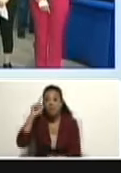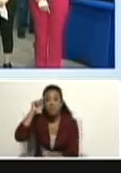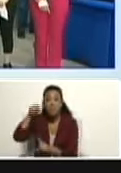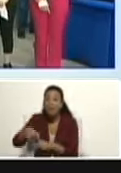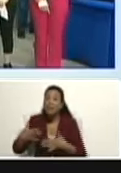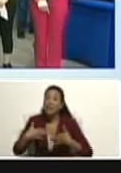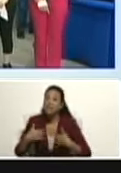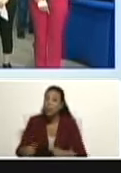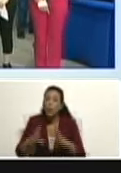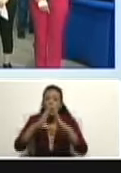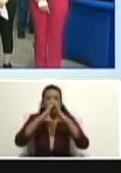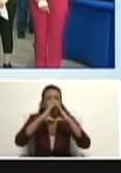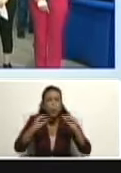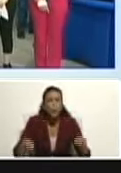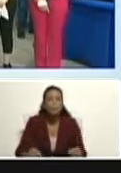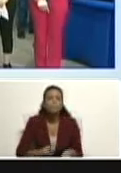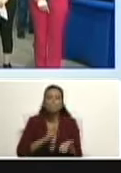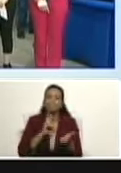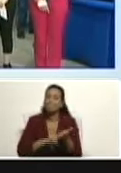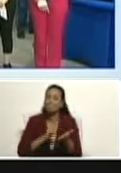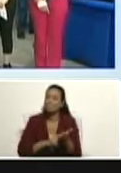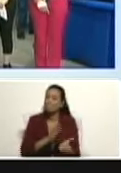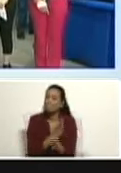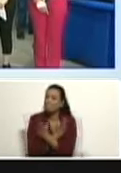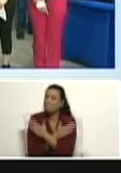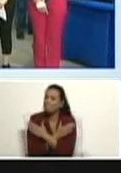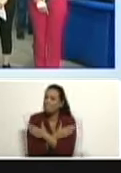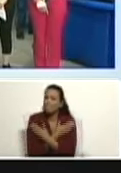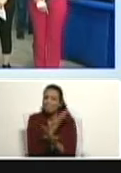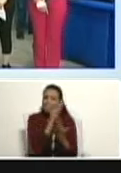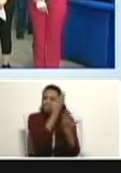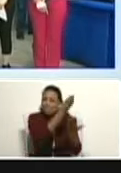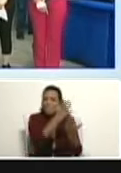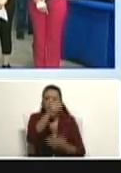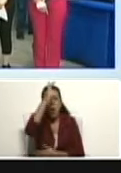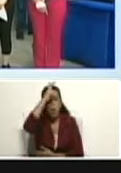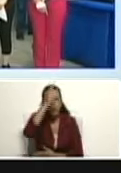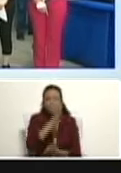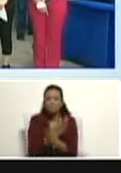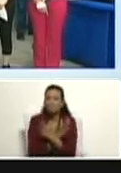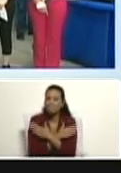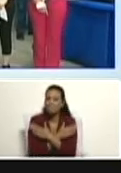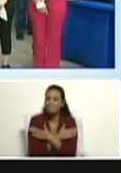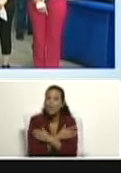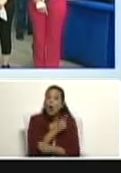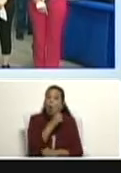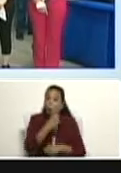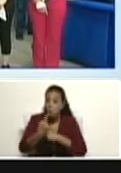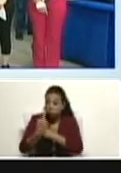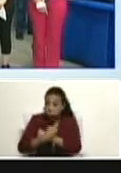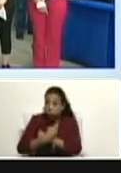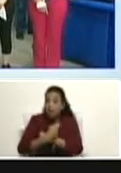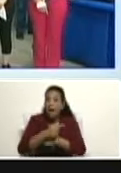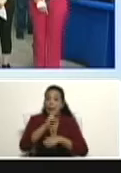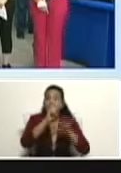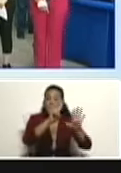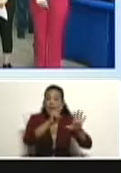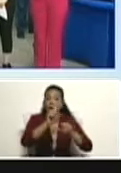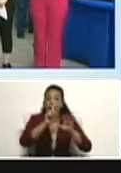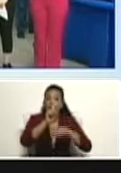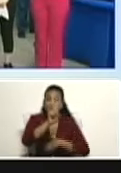Así que verdaderamente los felicito allá. Y lo que ordené crear el 26 de